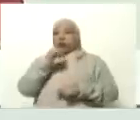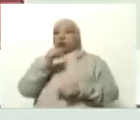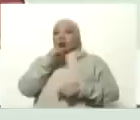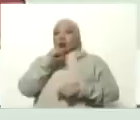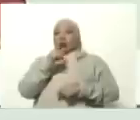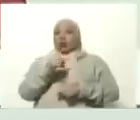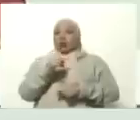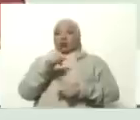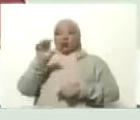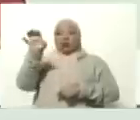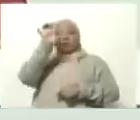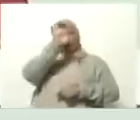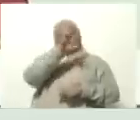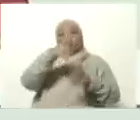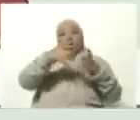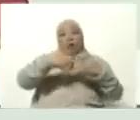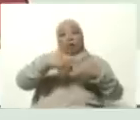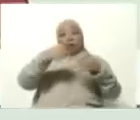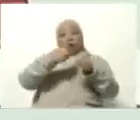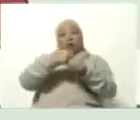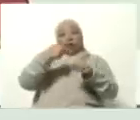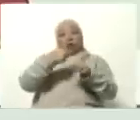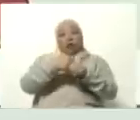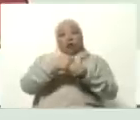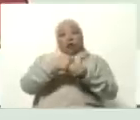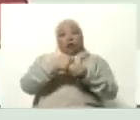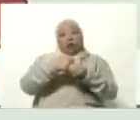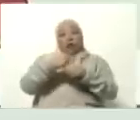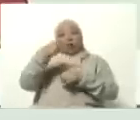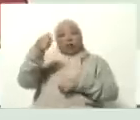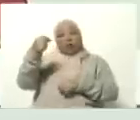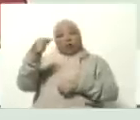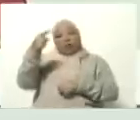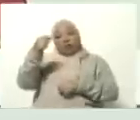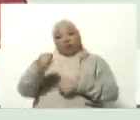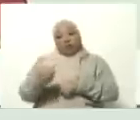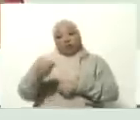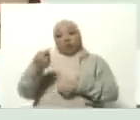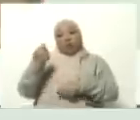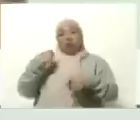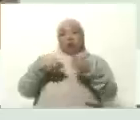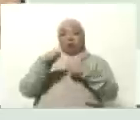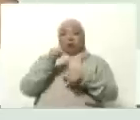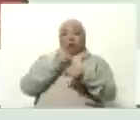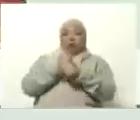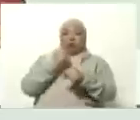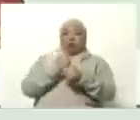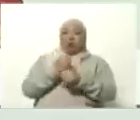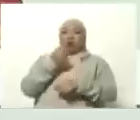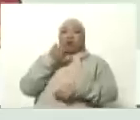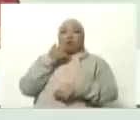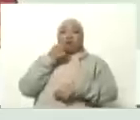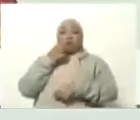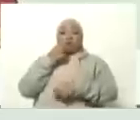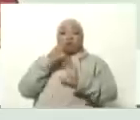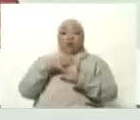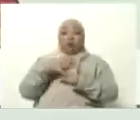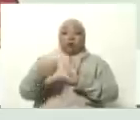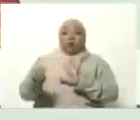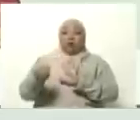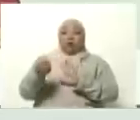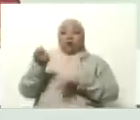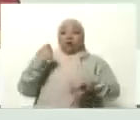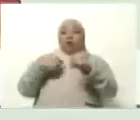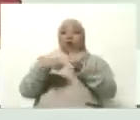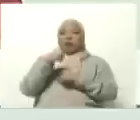Tú le dices a estos países industrializados que rebajen los precios de sus maquinarias agrícolas, por ejemplo, para entregarlo a los países